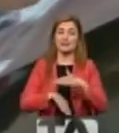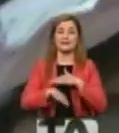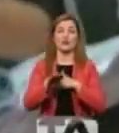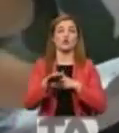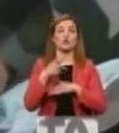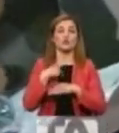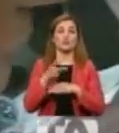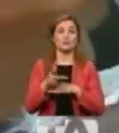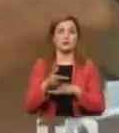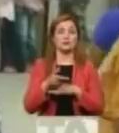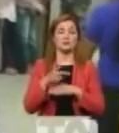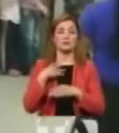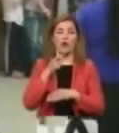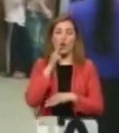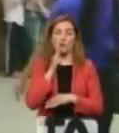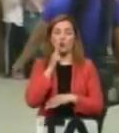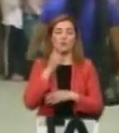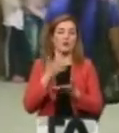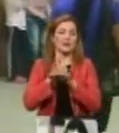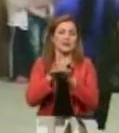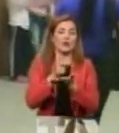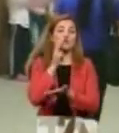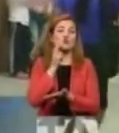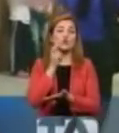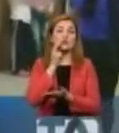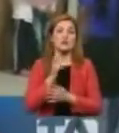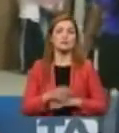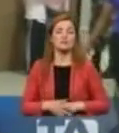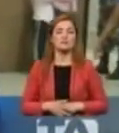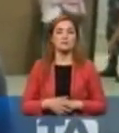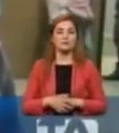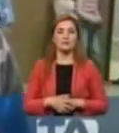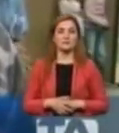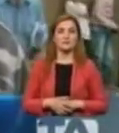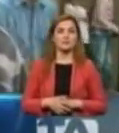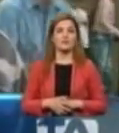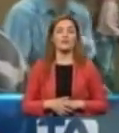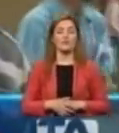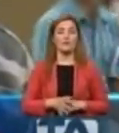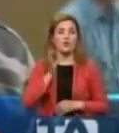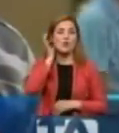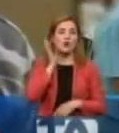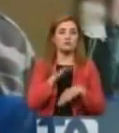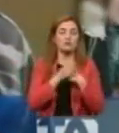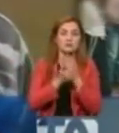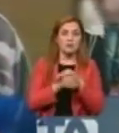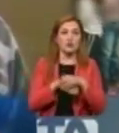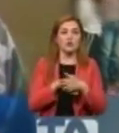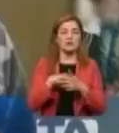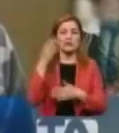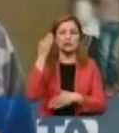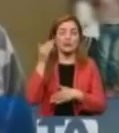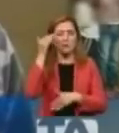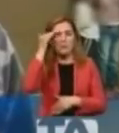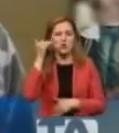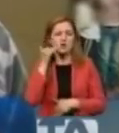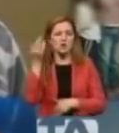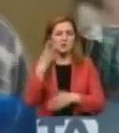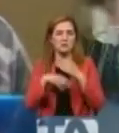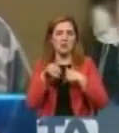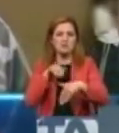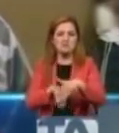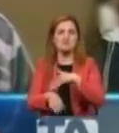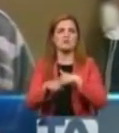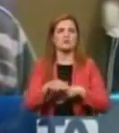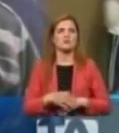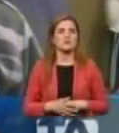ingresarlos, se ganaban un chupete. La señora se aprovechaba de la inocencia de sus hijas para tratar de ingresar estos objetos prohibidos al centro